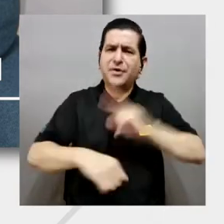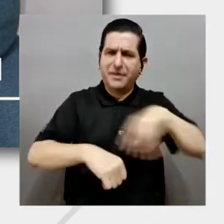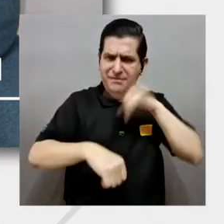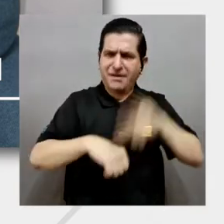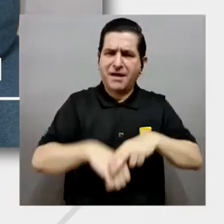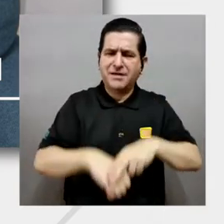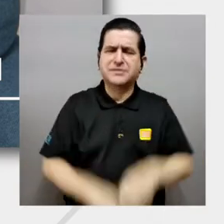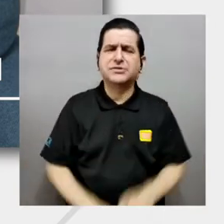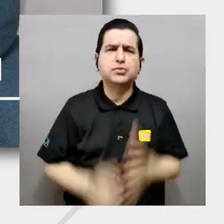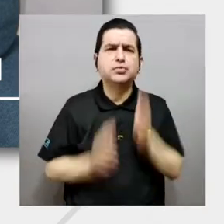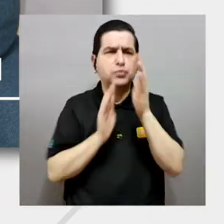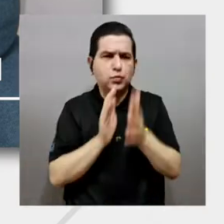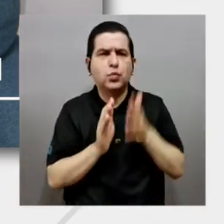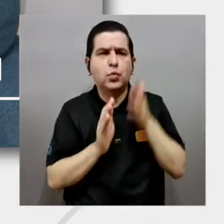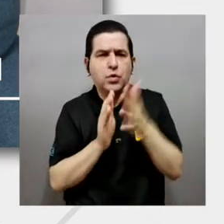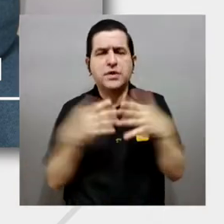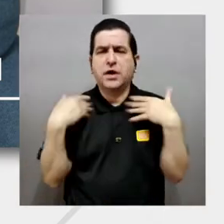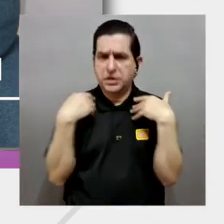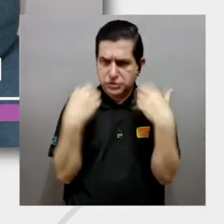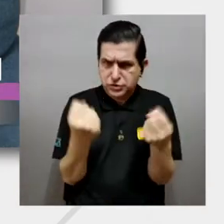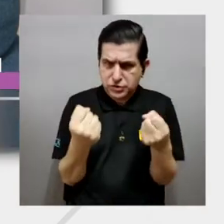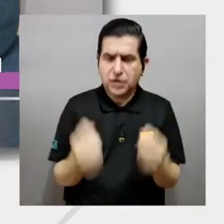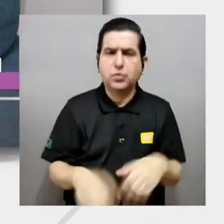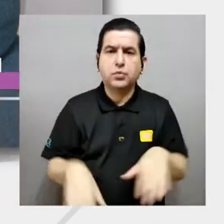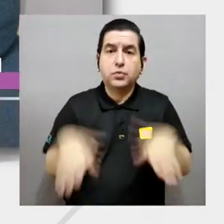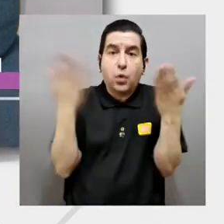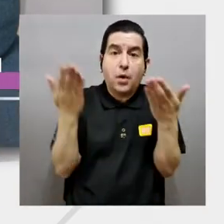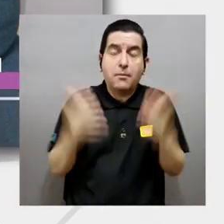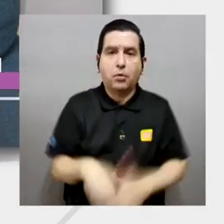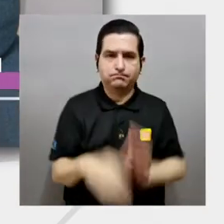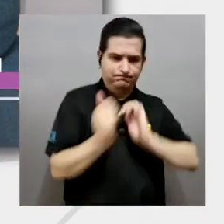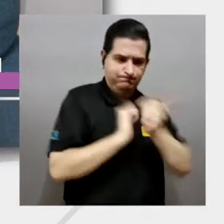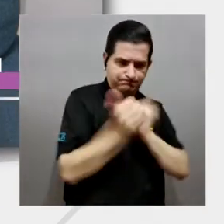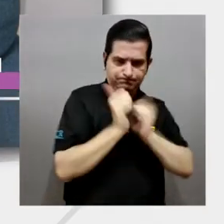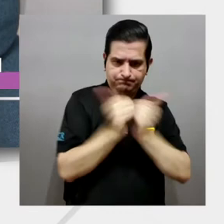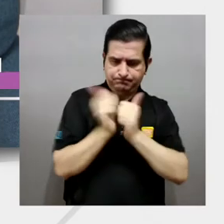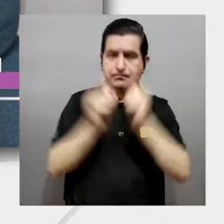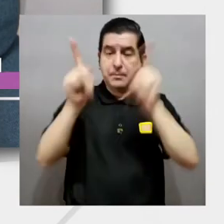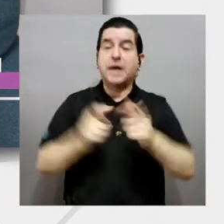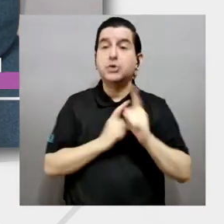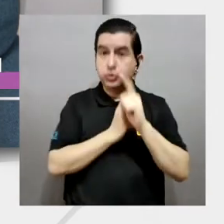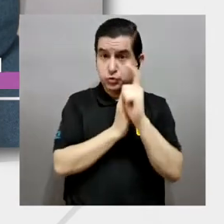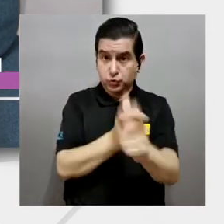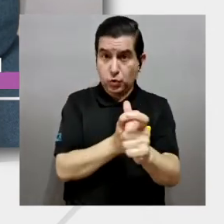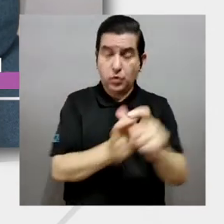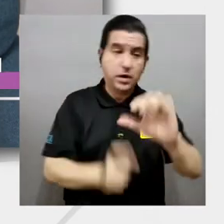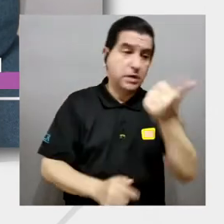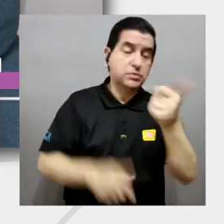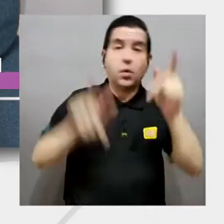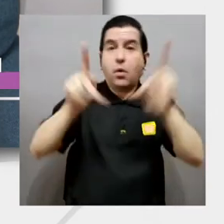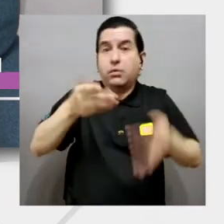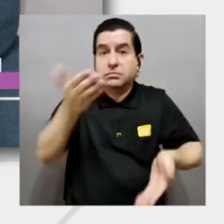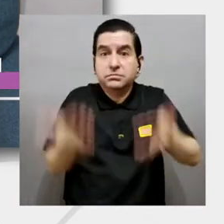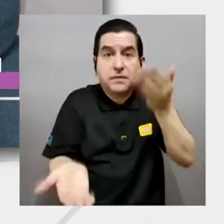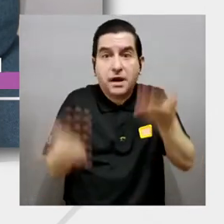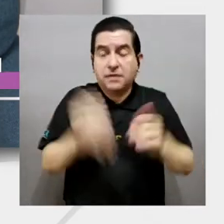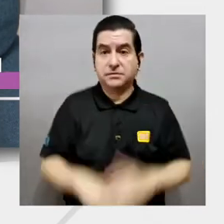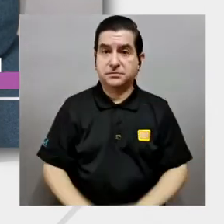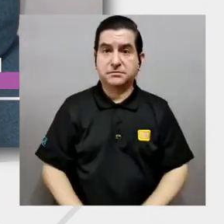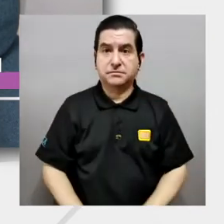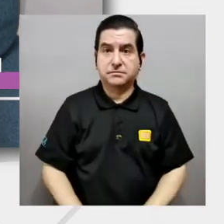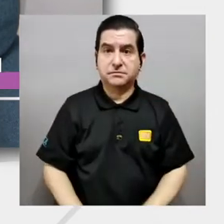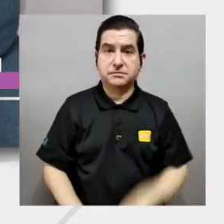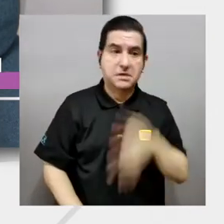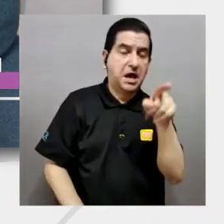de Osaka. A los japoneses generalmente se cuida a salud haciendo deportes.